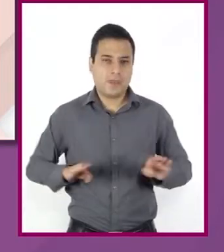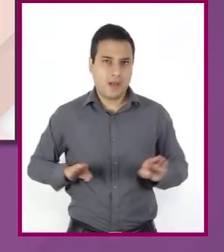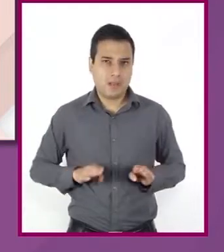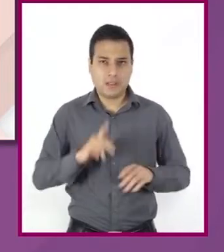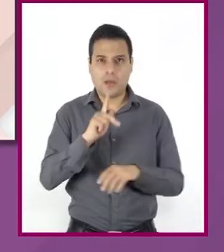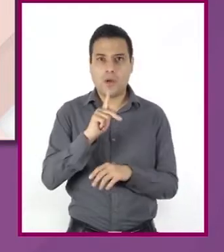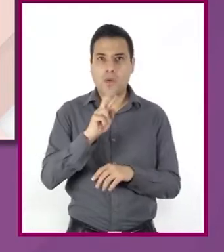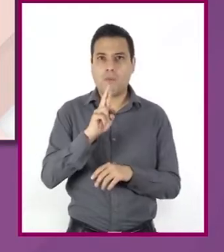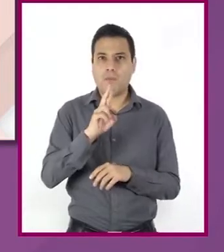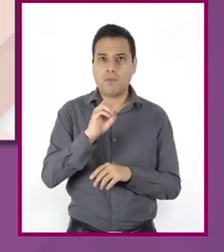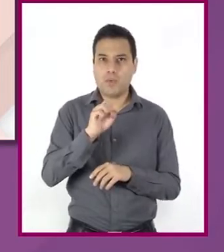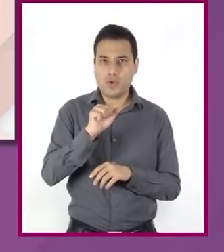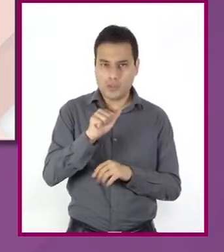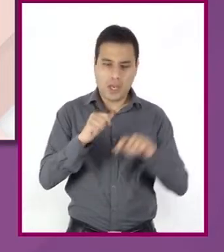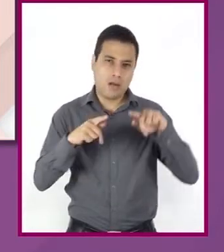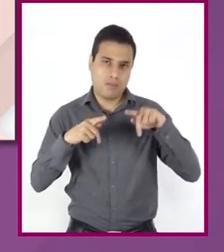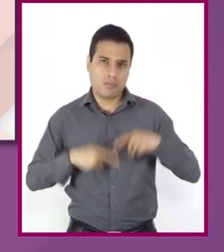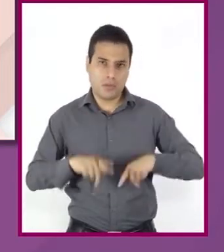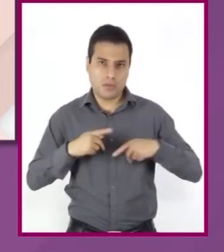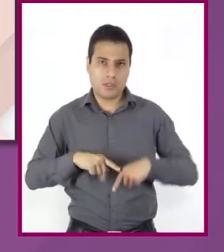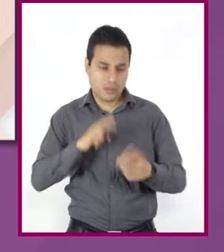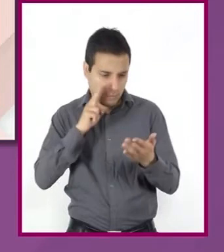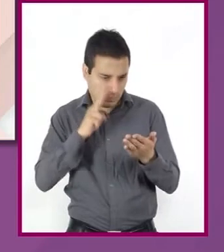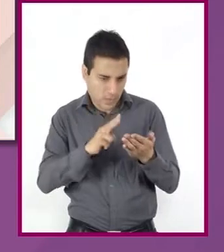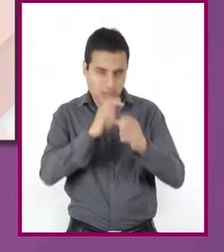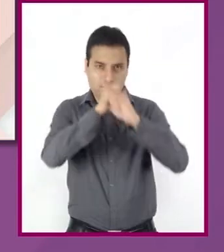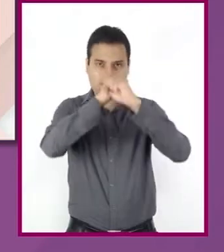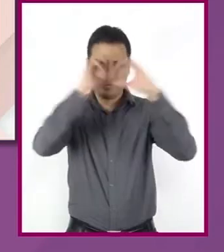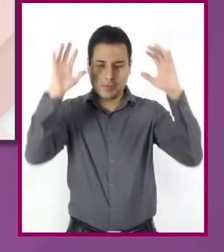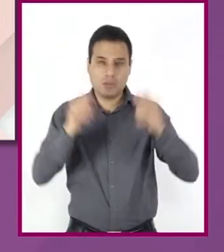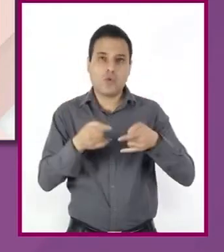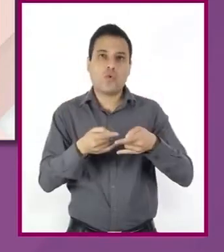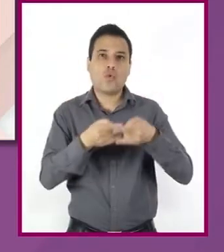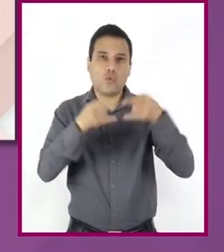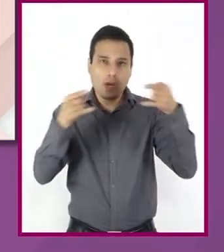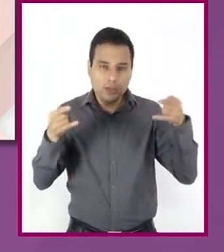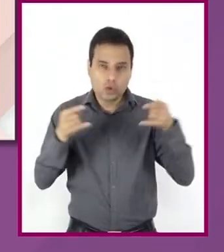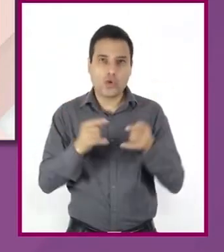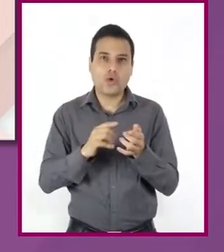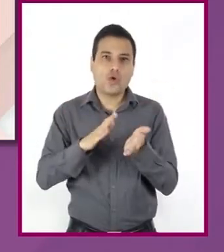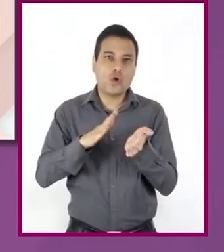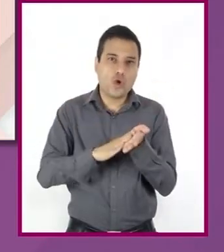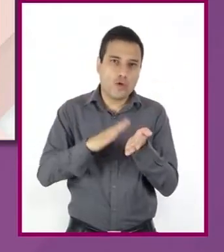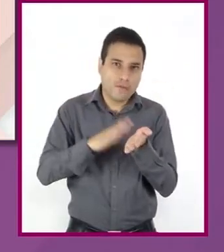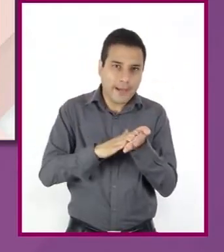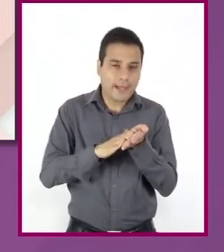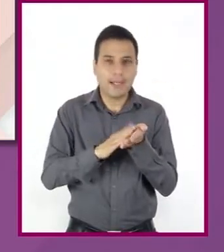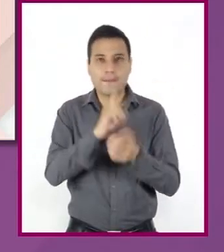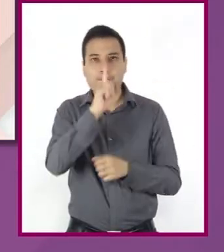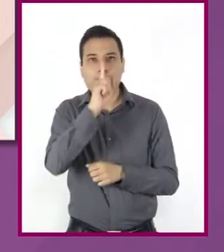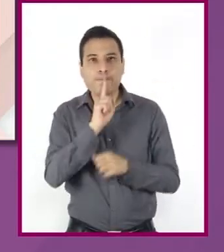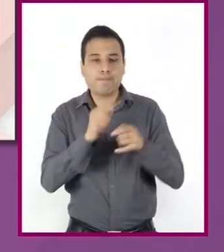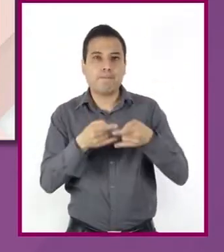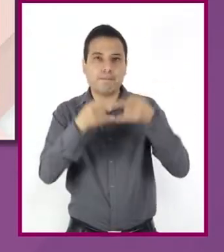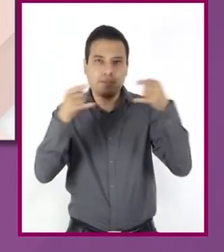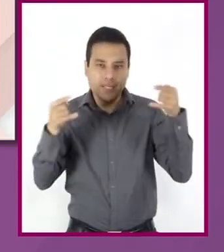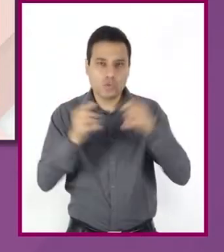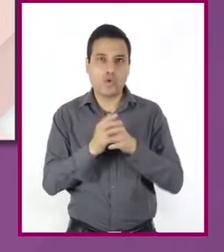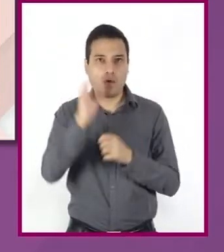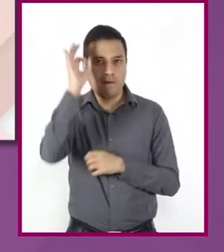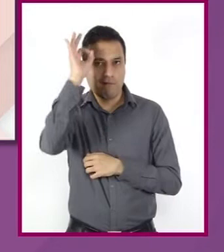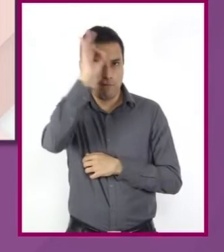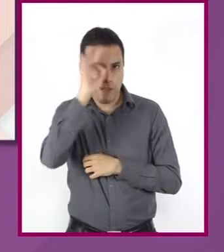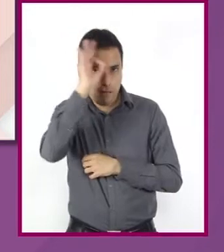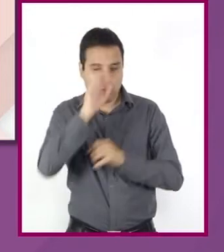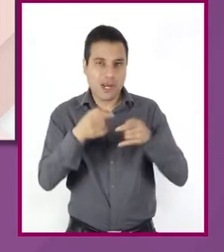la imaginación del lector, son cuentos, novelas, mitos, fábulas, leyendas, entre